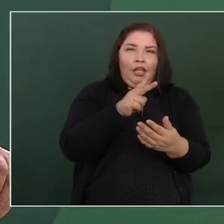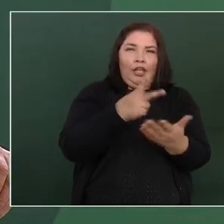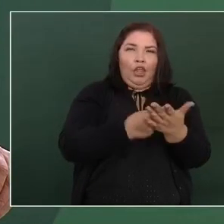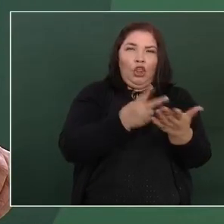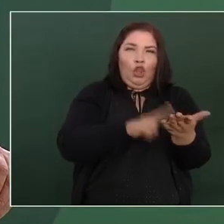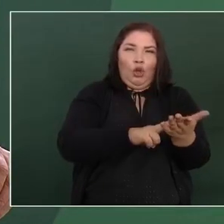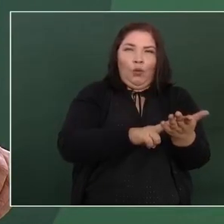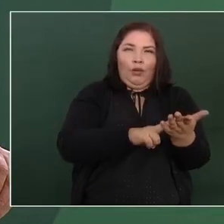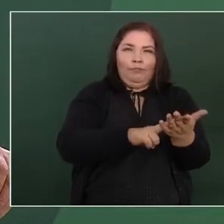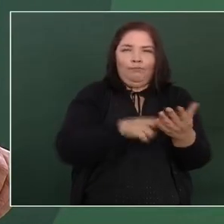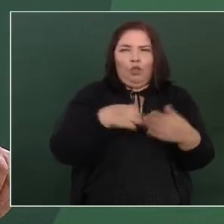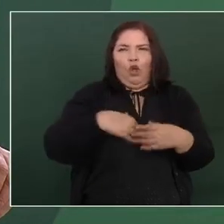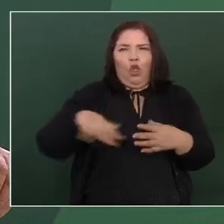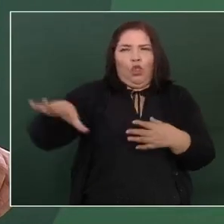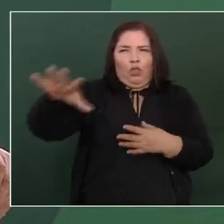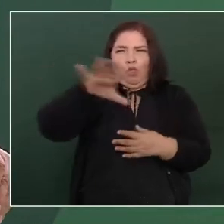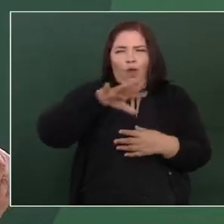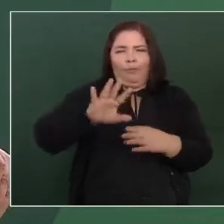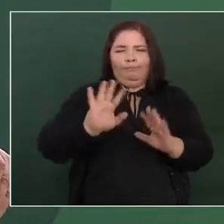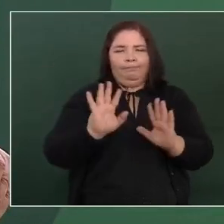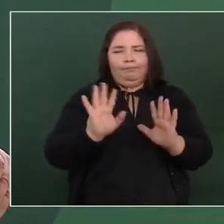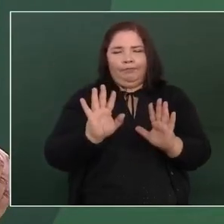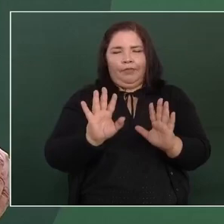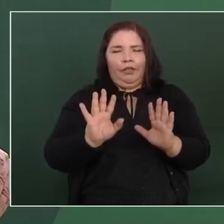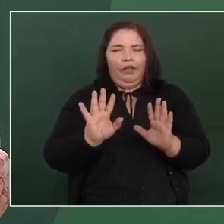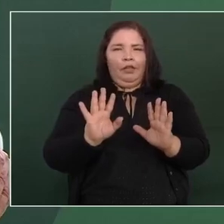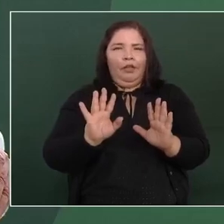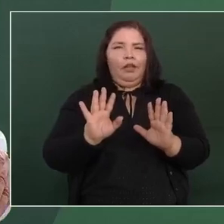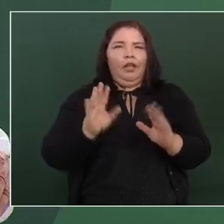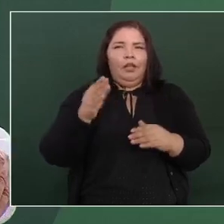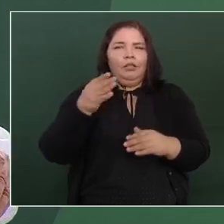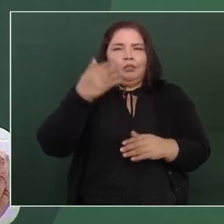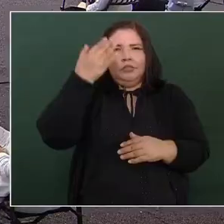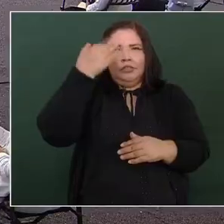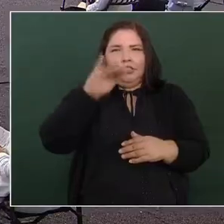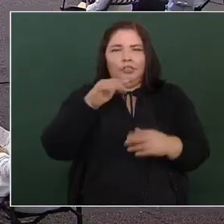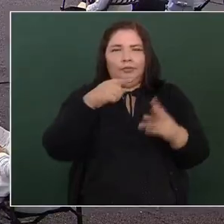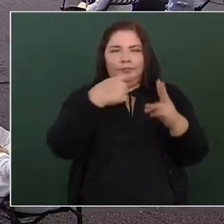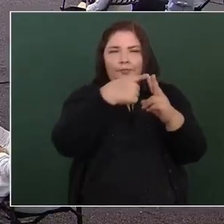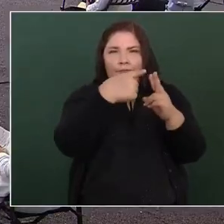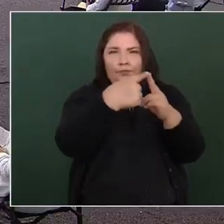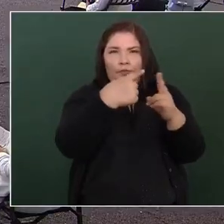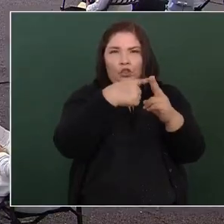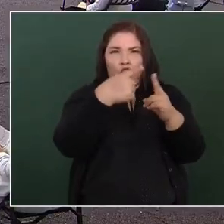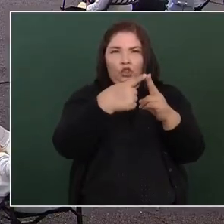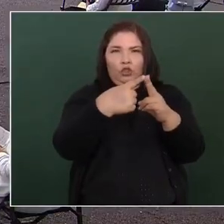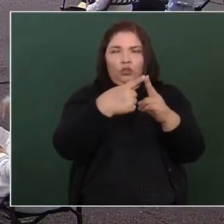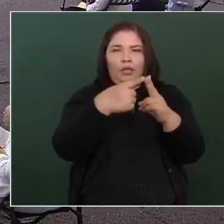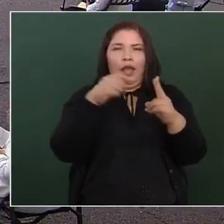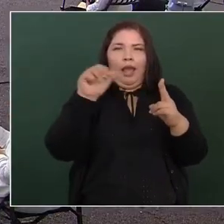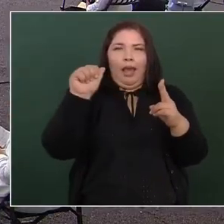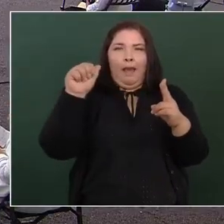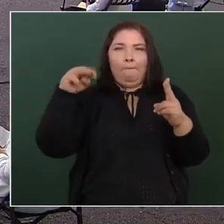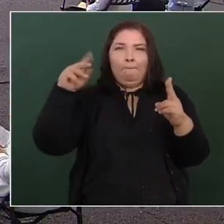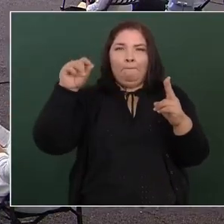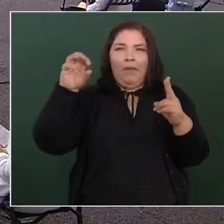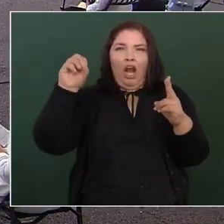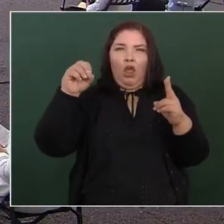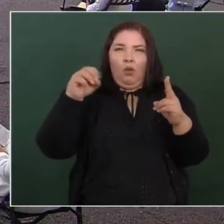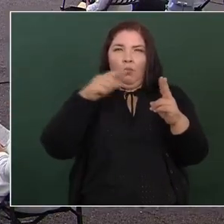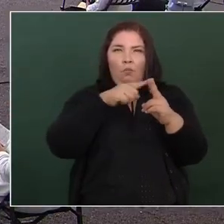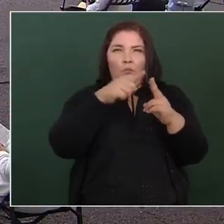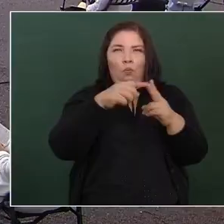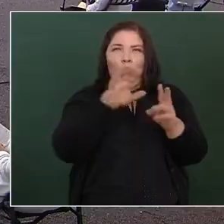No generalizo, porque estamos hablando de dos amparos, de eso de